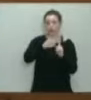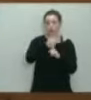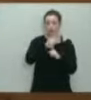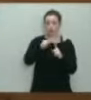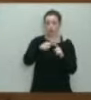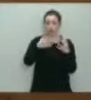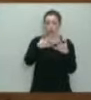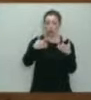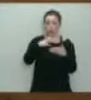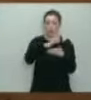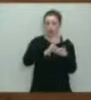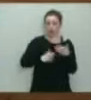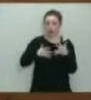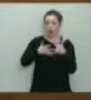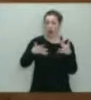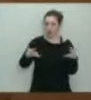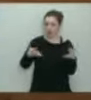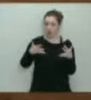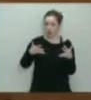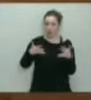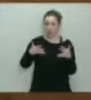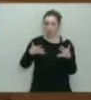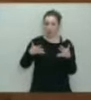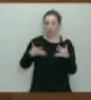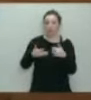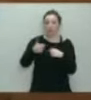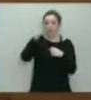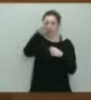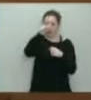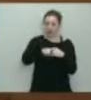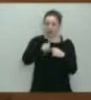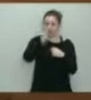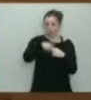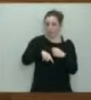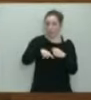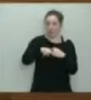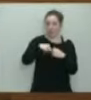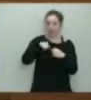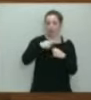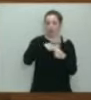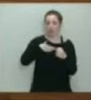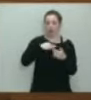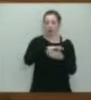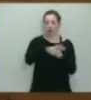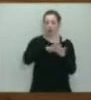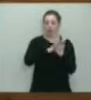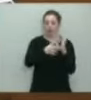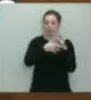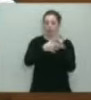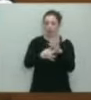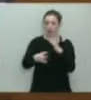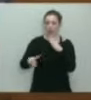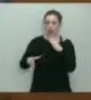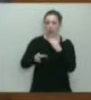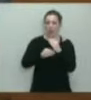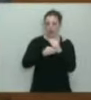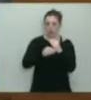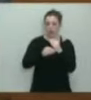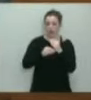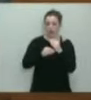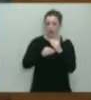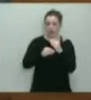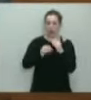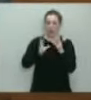lo suficientemente amplia e inclusiva. Y en este sentido, permítanme hacer referencia a la enmienda que mantiene el Grupo